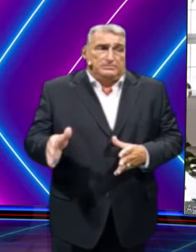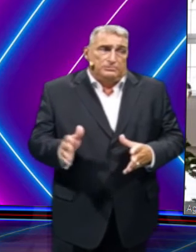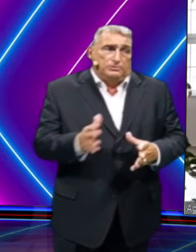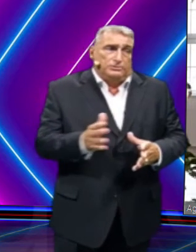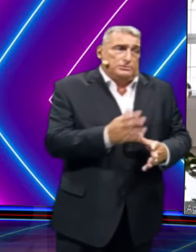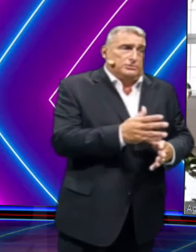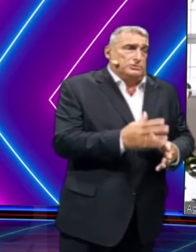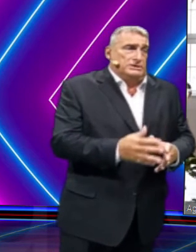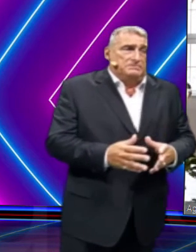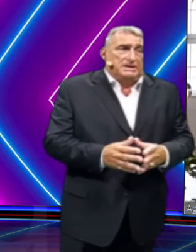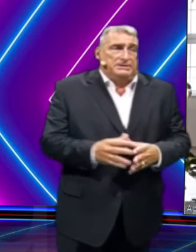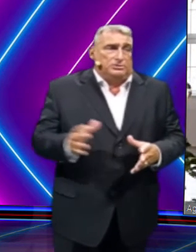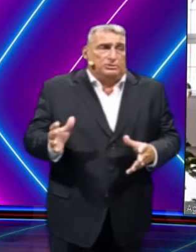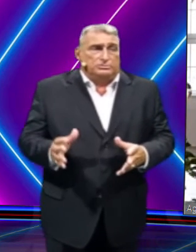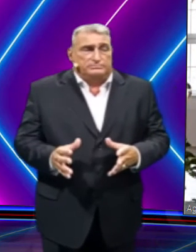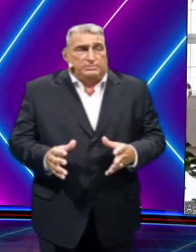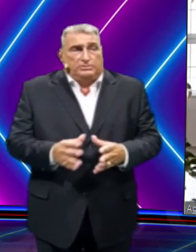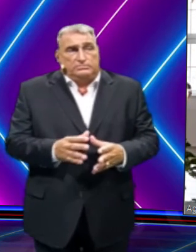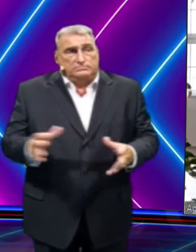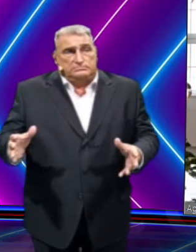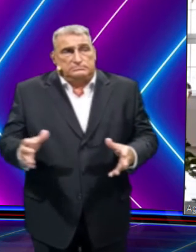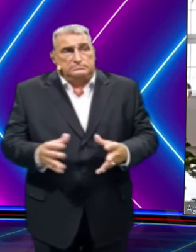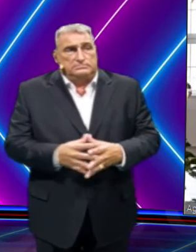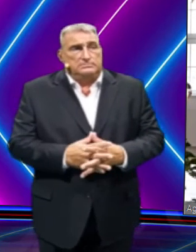Ajá, por Uno, otro, ejemplo. otro. Es sí, para mí todos, pero bueno,